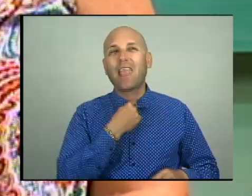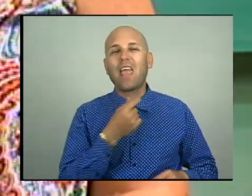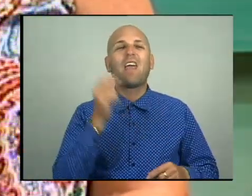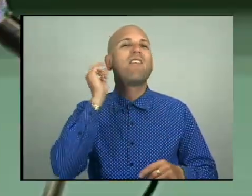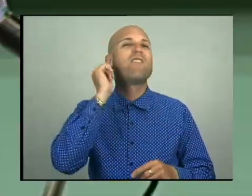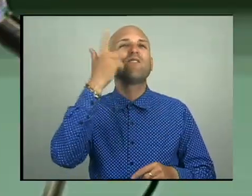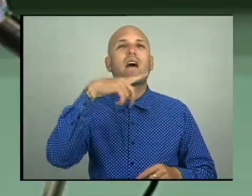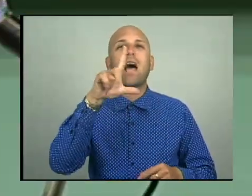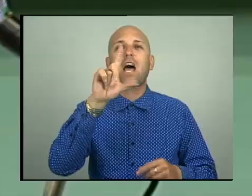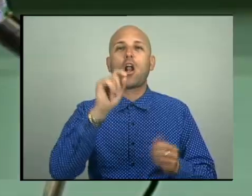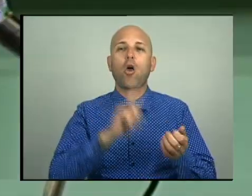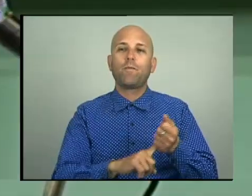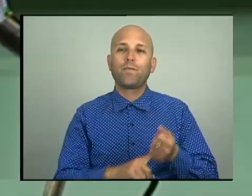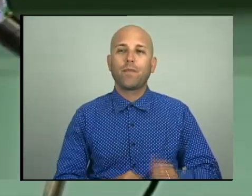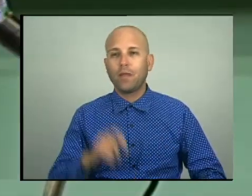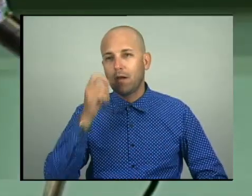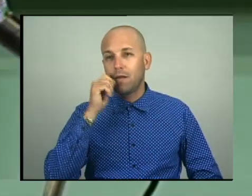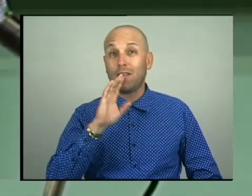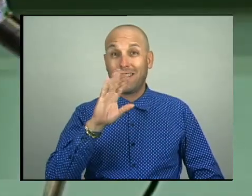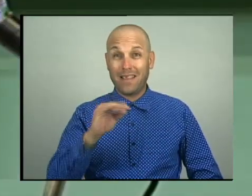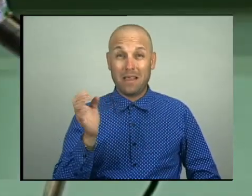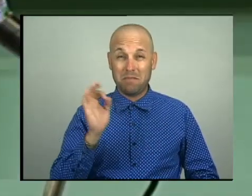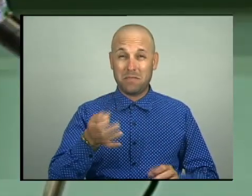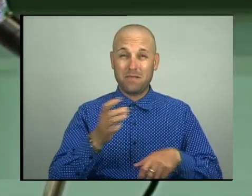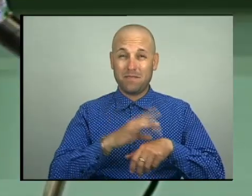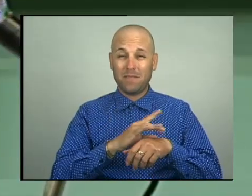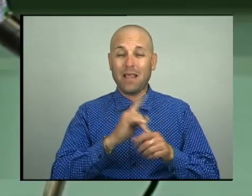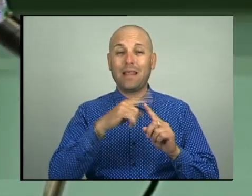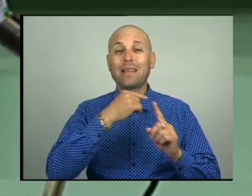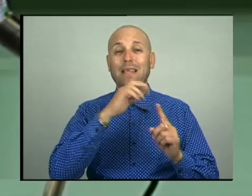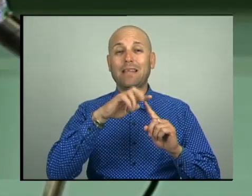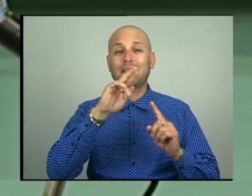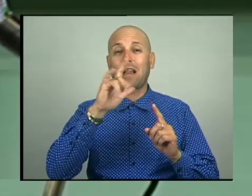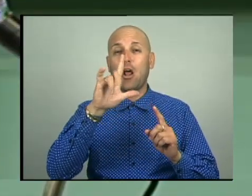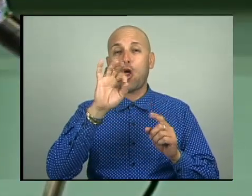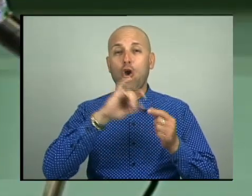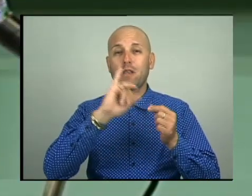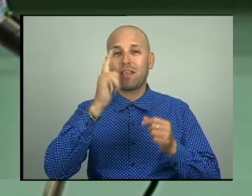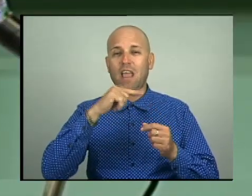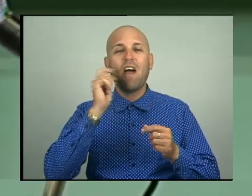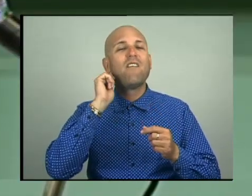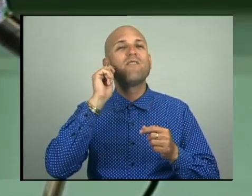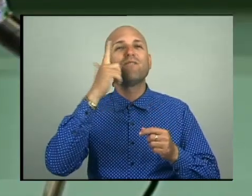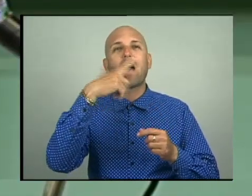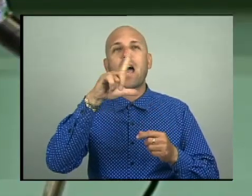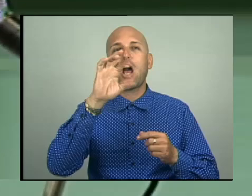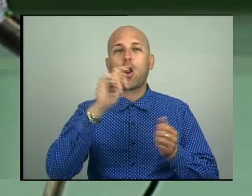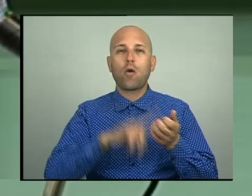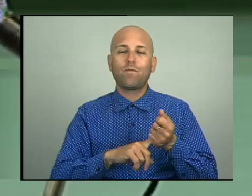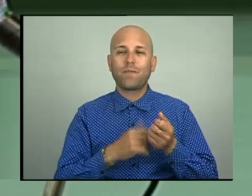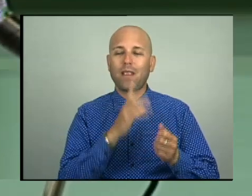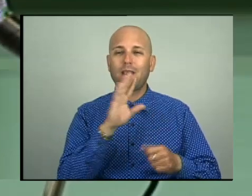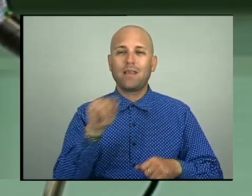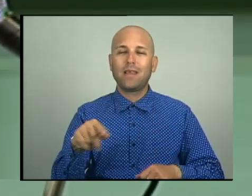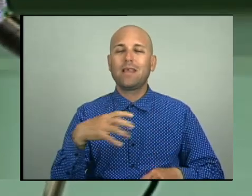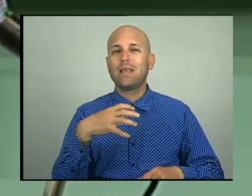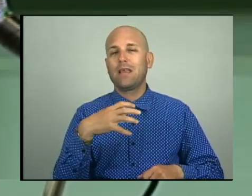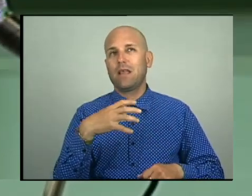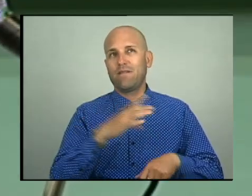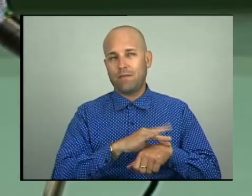buenas tardes. Bueno, la tetralogía de Fallot es una cardiopatía congénita, o sea, es un defecto, en realidad, que tiene